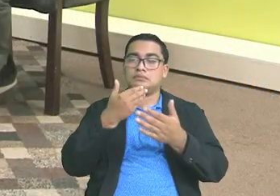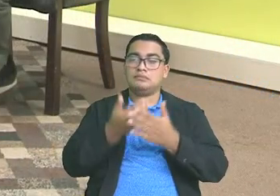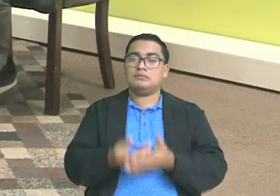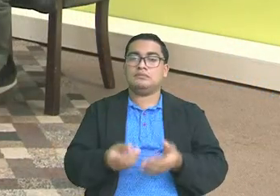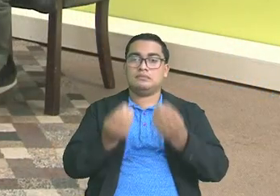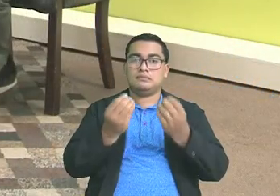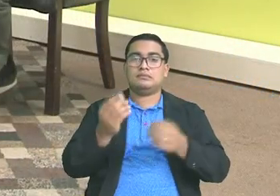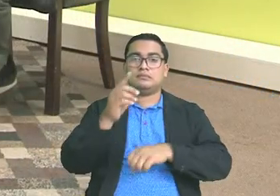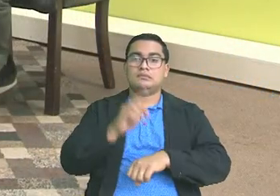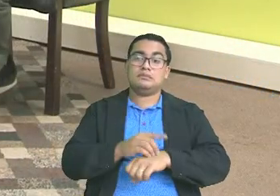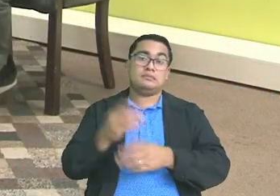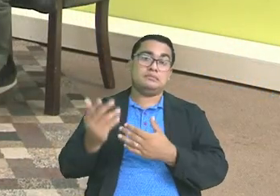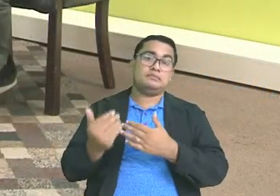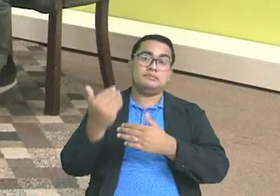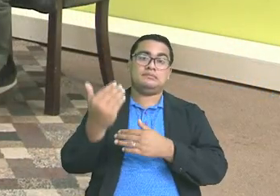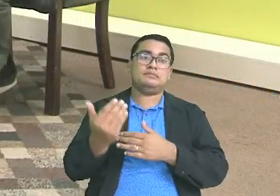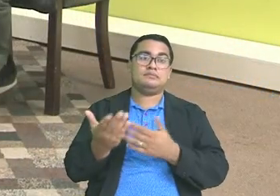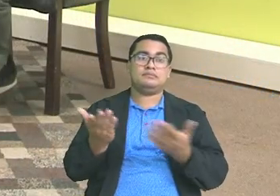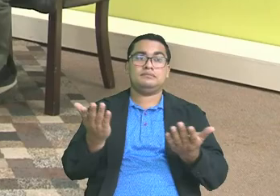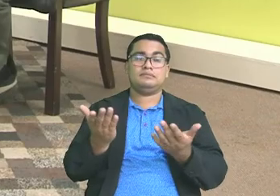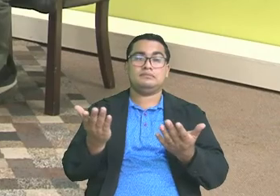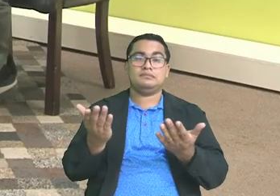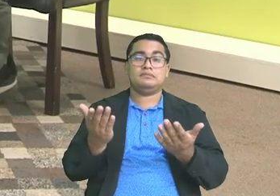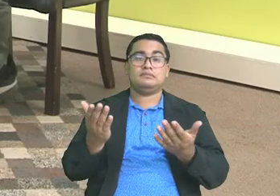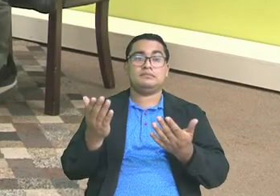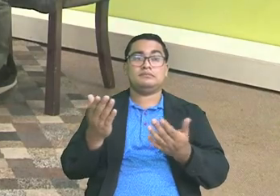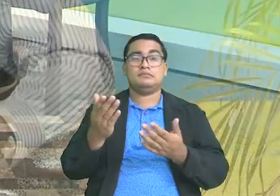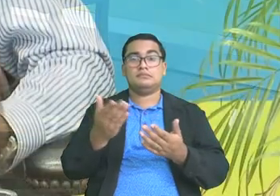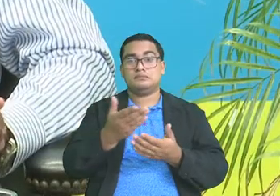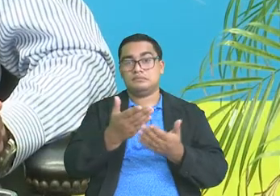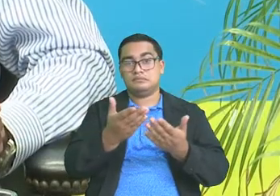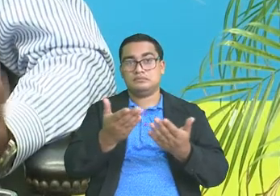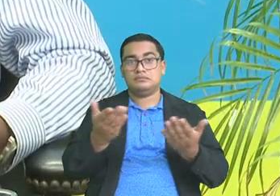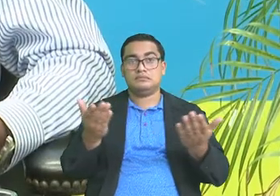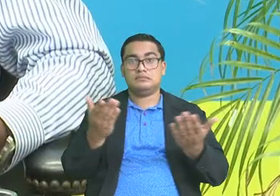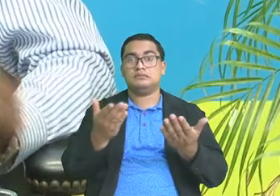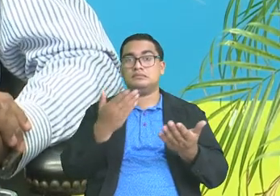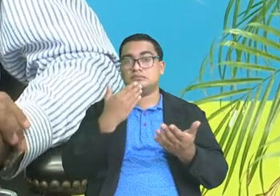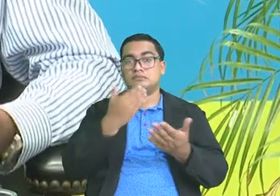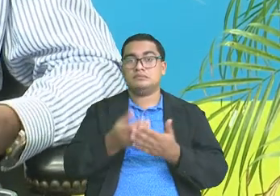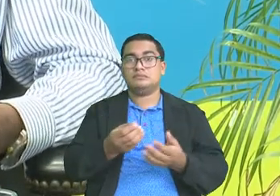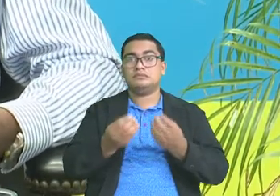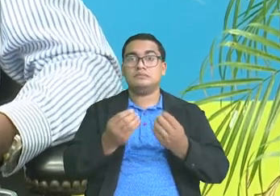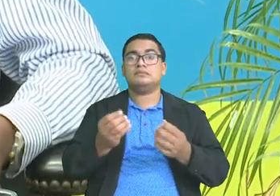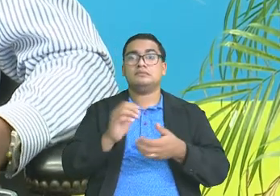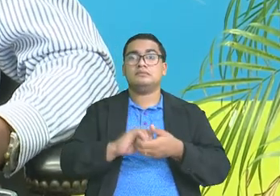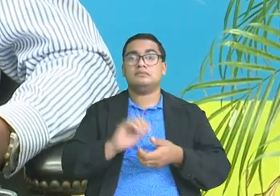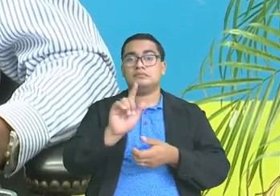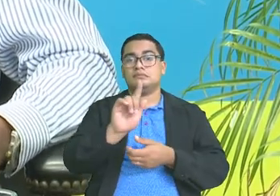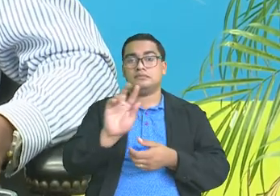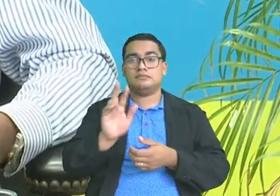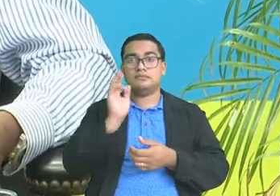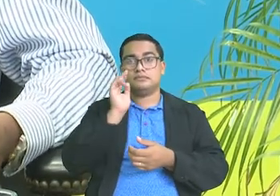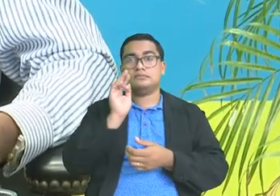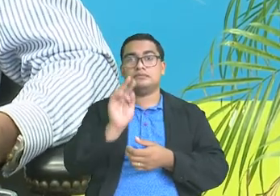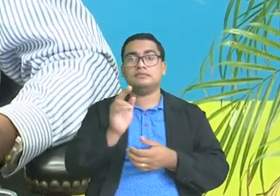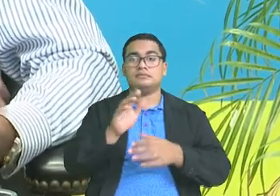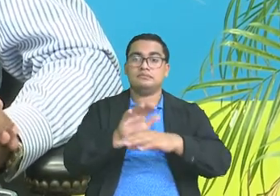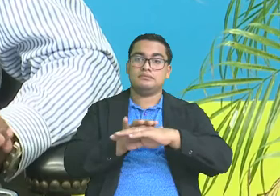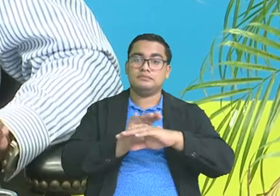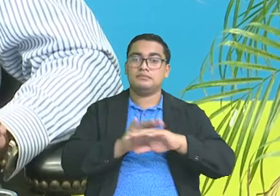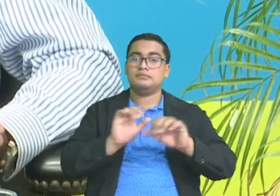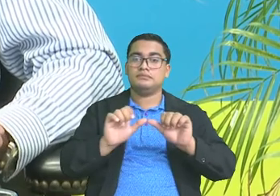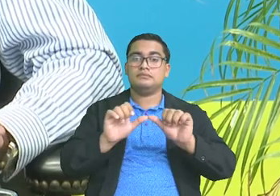doctor, por su tiempo. Le esperamos en otra oportunidad, si Dios así lo permite. Buenas tardes. Gracias también a usted, amigos televidentes, por su sintonía. Le invitamos a